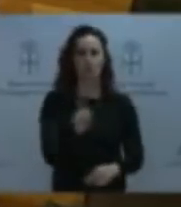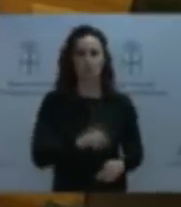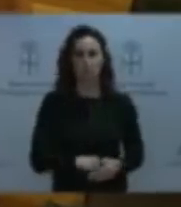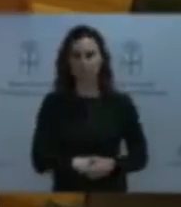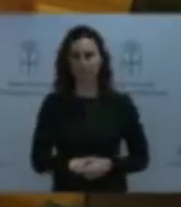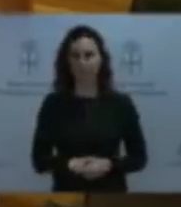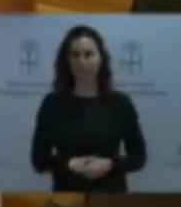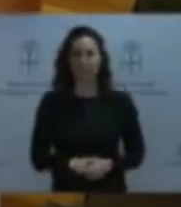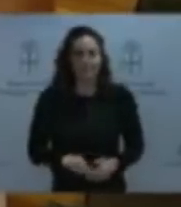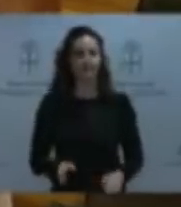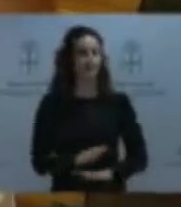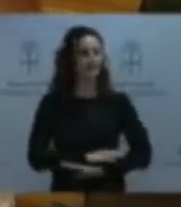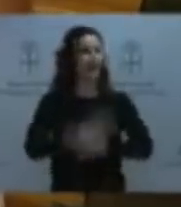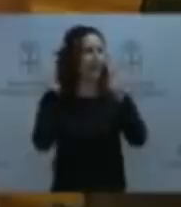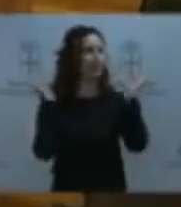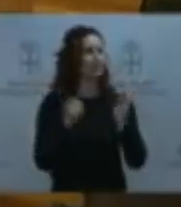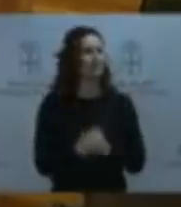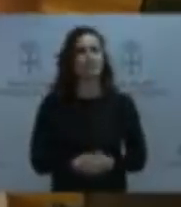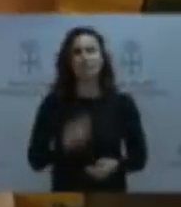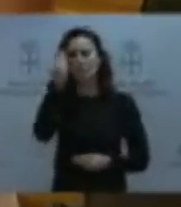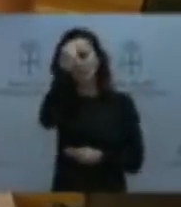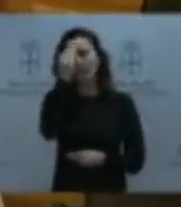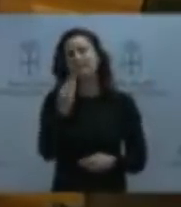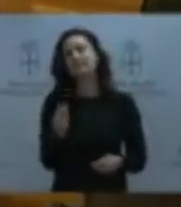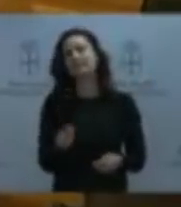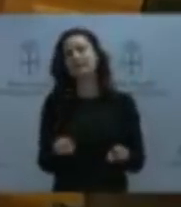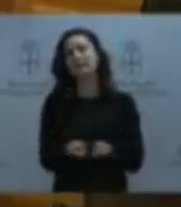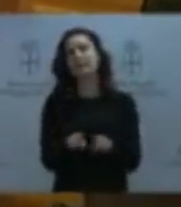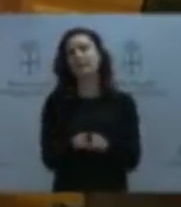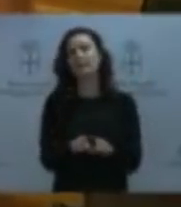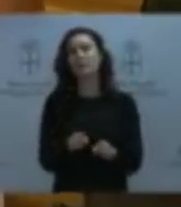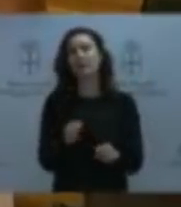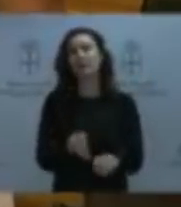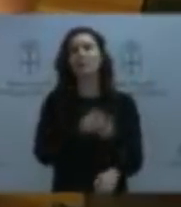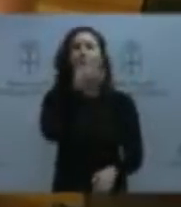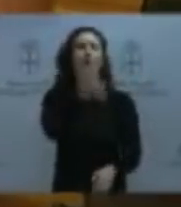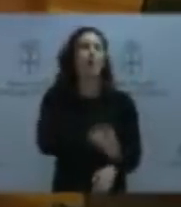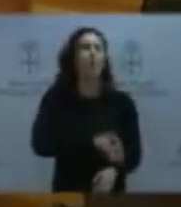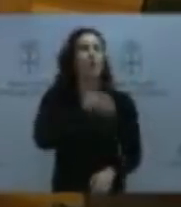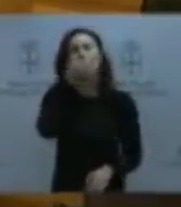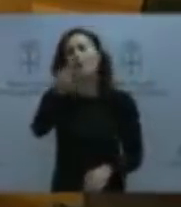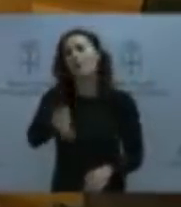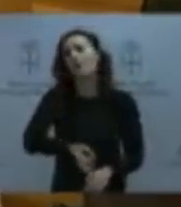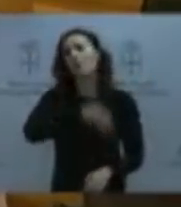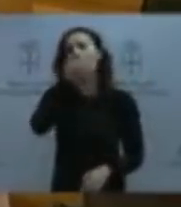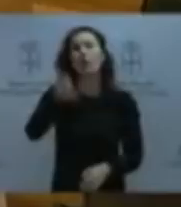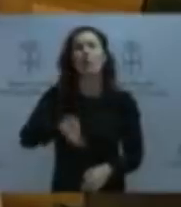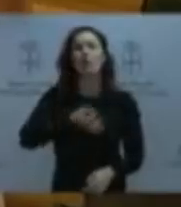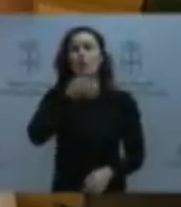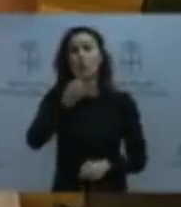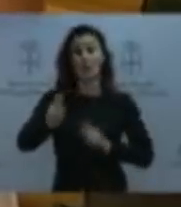cree que llega gratuito el rosario de intervenciones que requiere la prensa, por supuesto, y de intervenciones que requerimos los